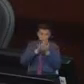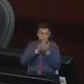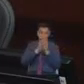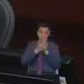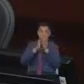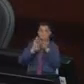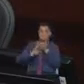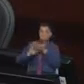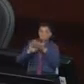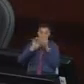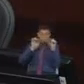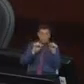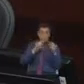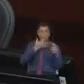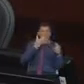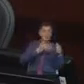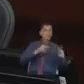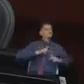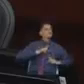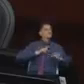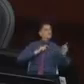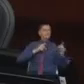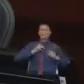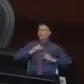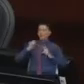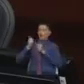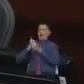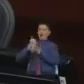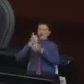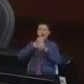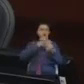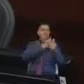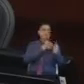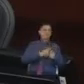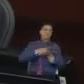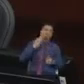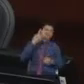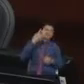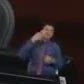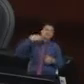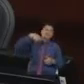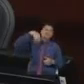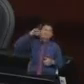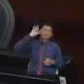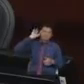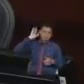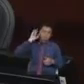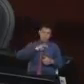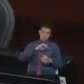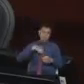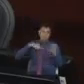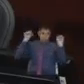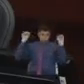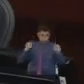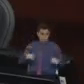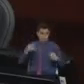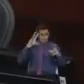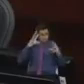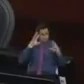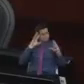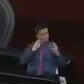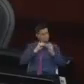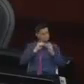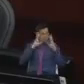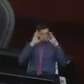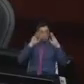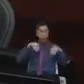tiene dueño. Cada uno es dueño de su dolor. Todavía nos falta mucho, y nosotros sí somos capaces de perdonar. De hecho,